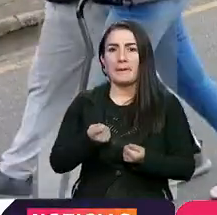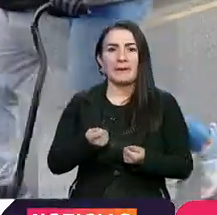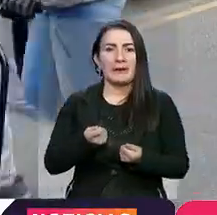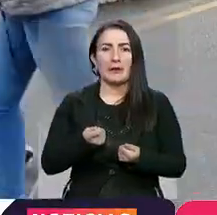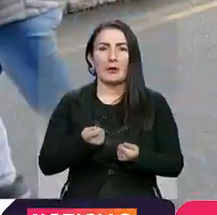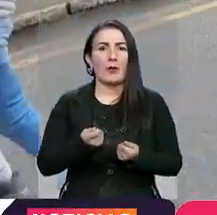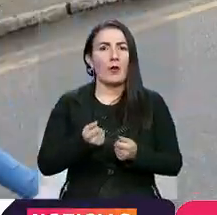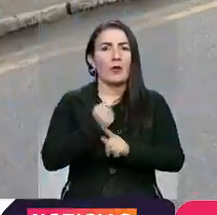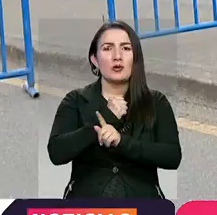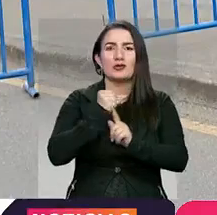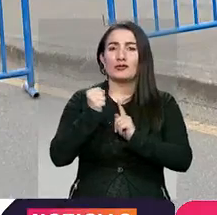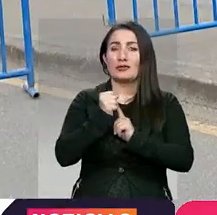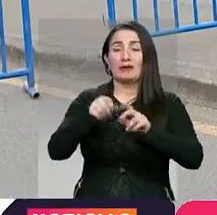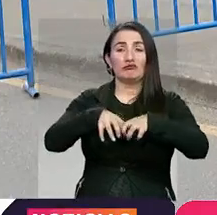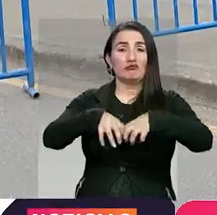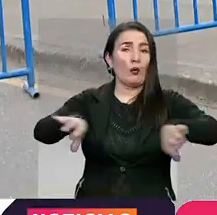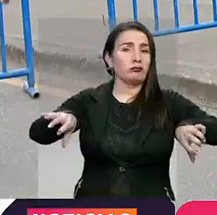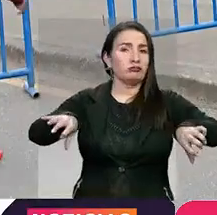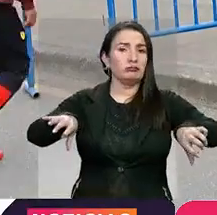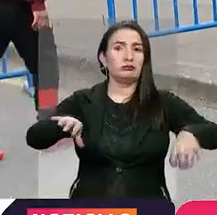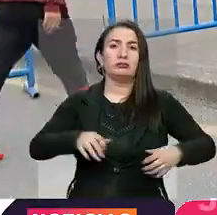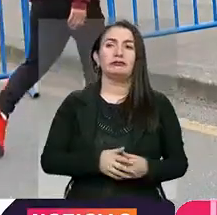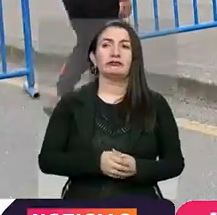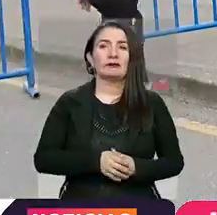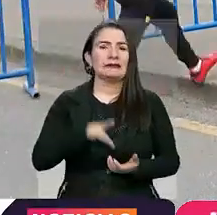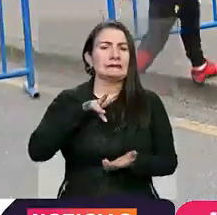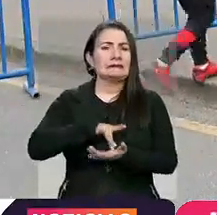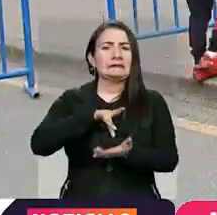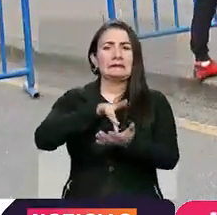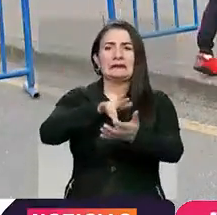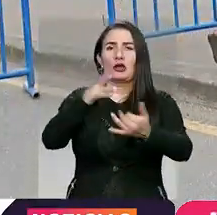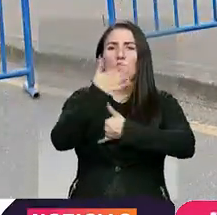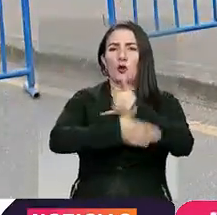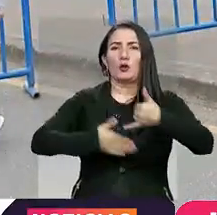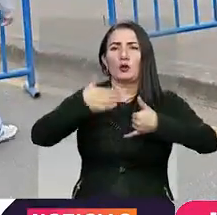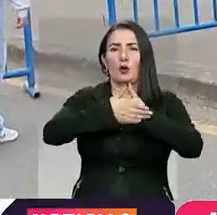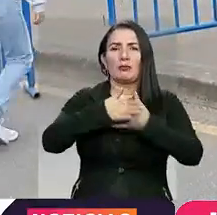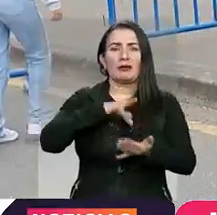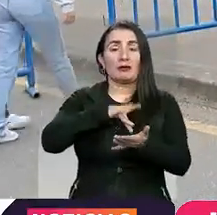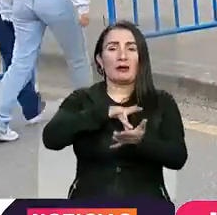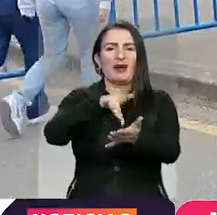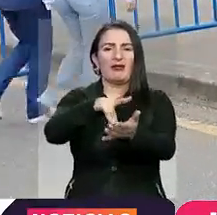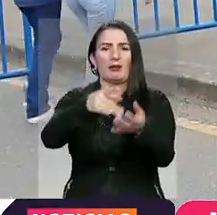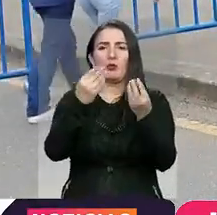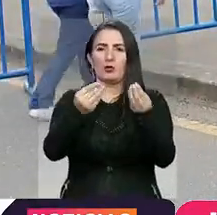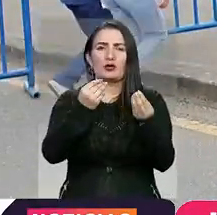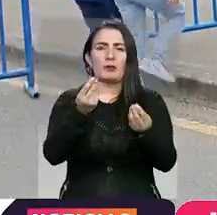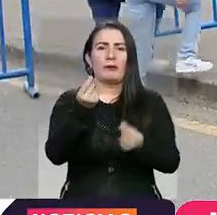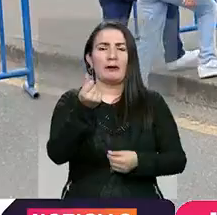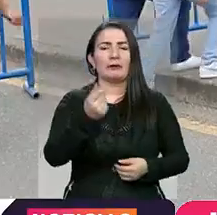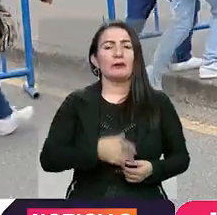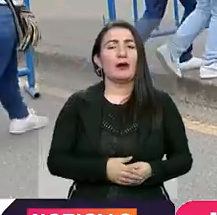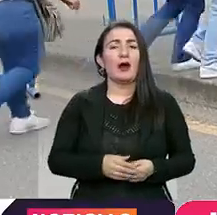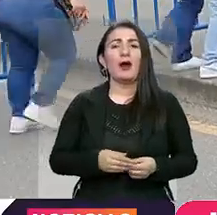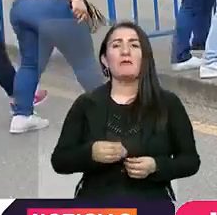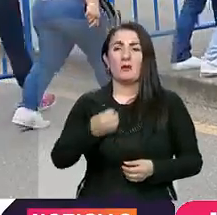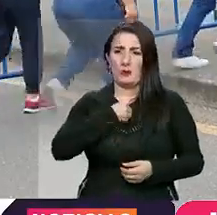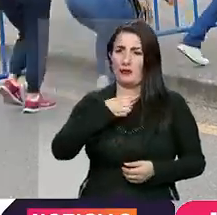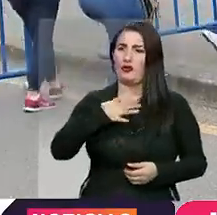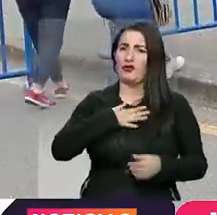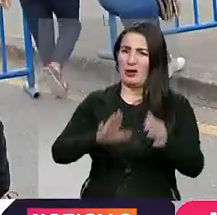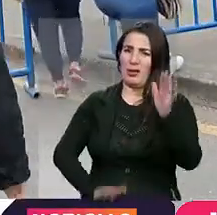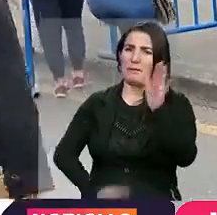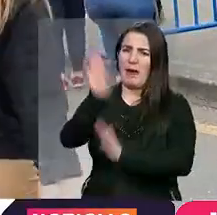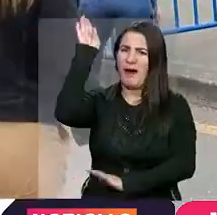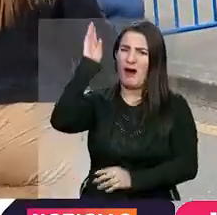una sociedad dividida. Un país con un endeudamiento grande a nivel económico, pero con muchas oportunidades, pues si